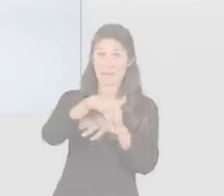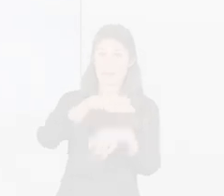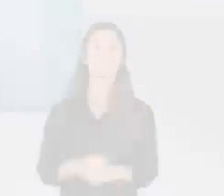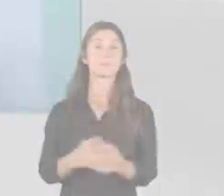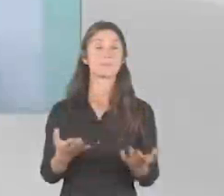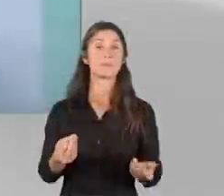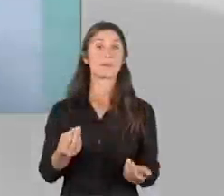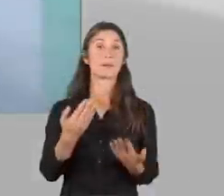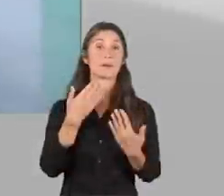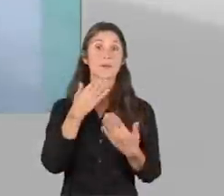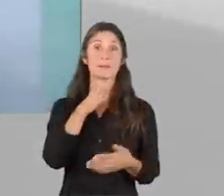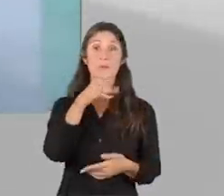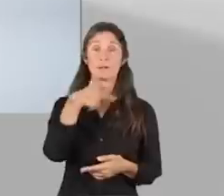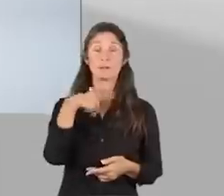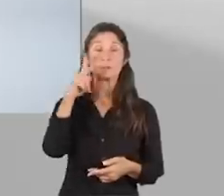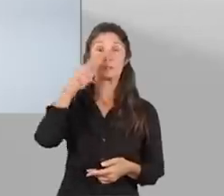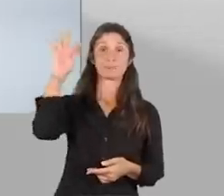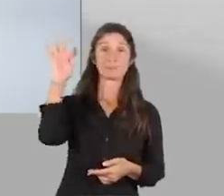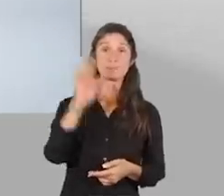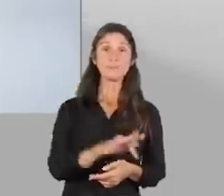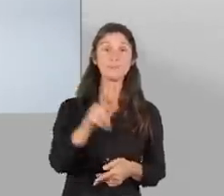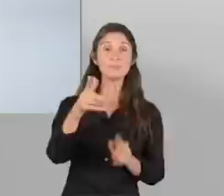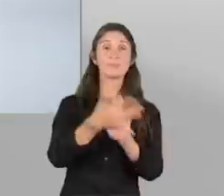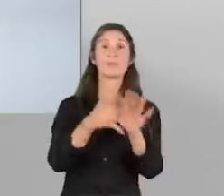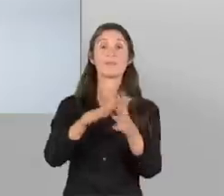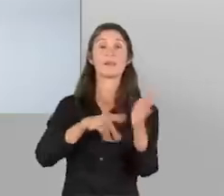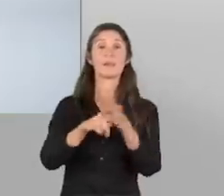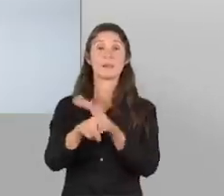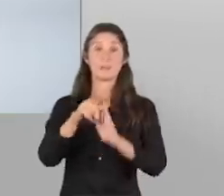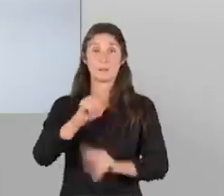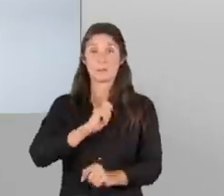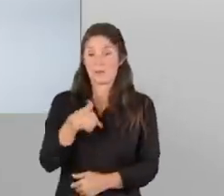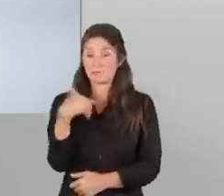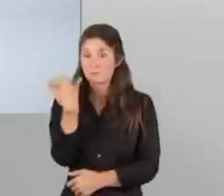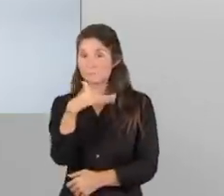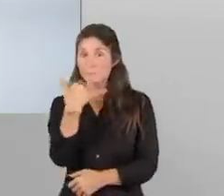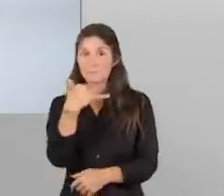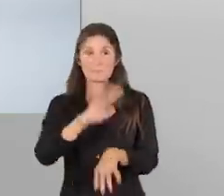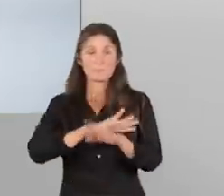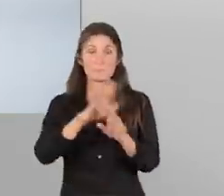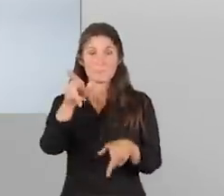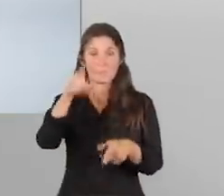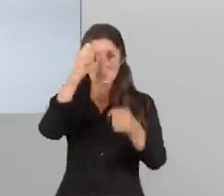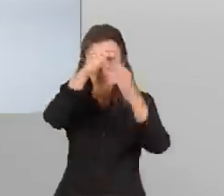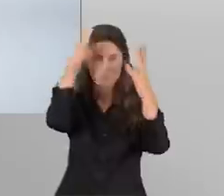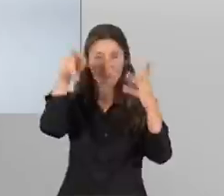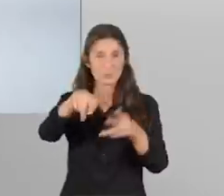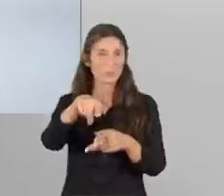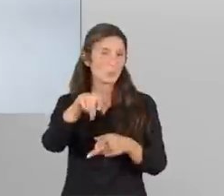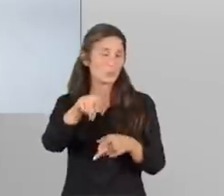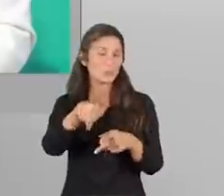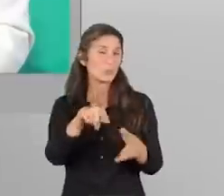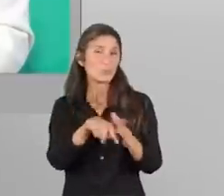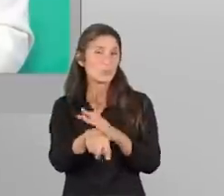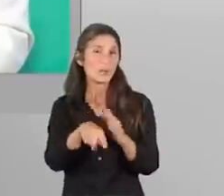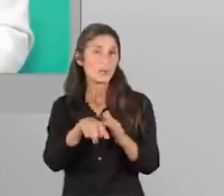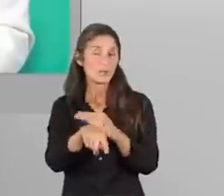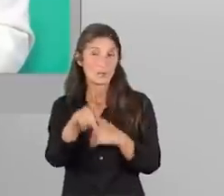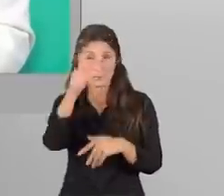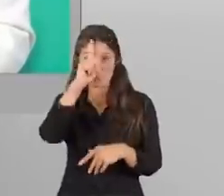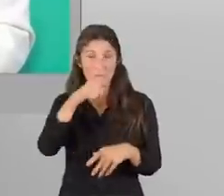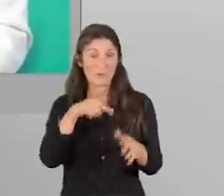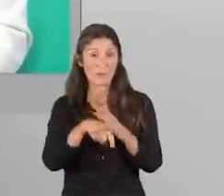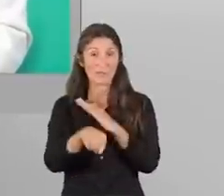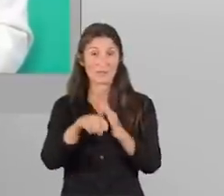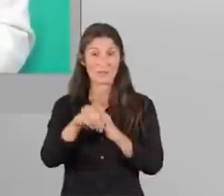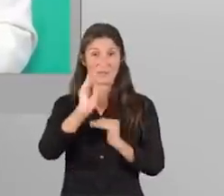sé decir la palabra gestión y me da la risa pues sé que gestión de gestión si no sabe gestionar ni su cuenta ni